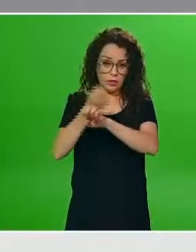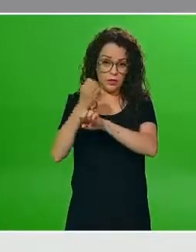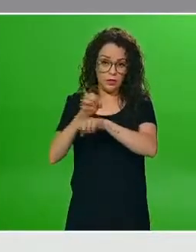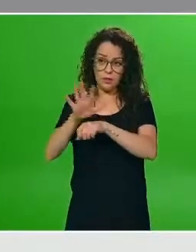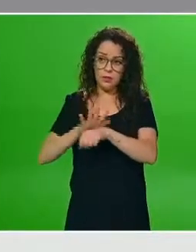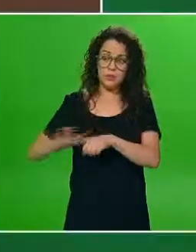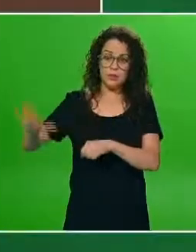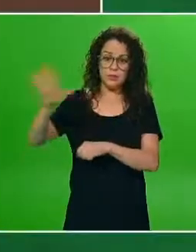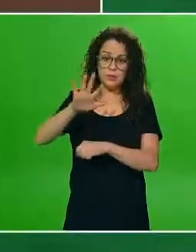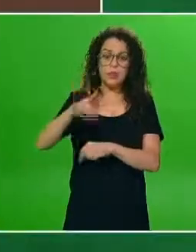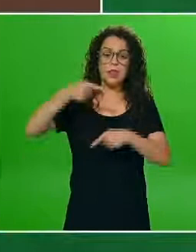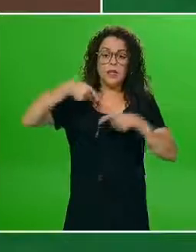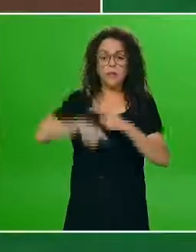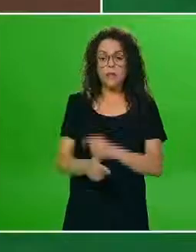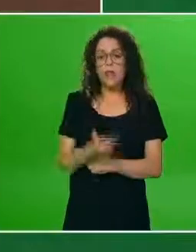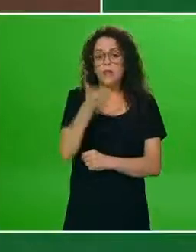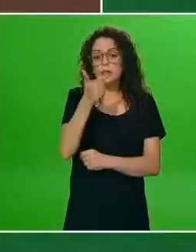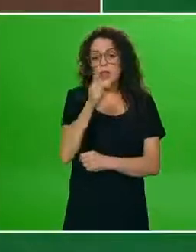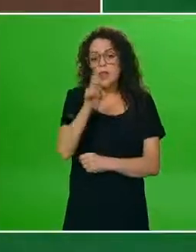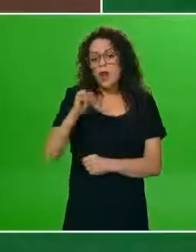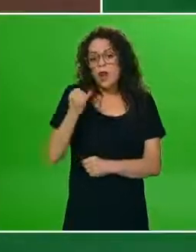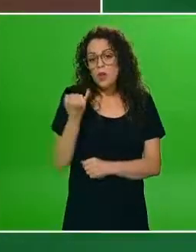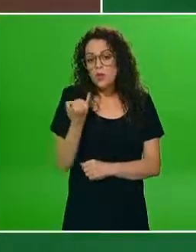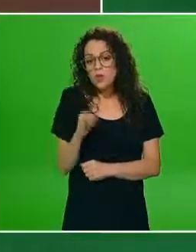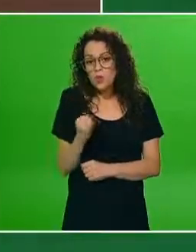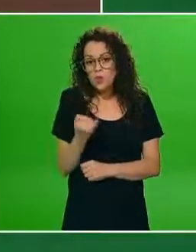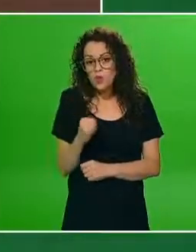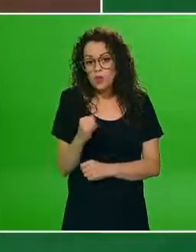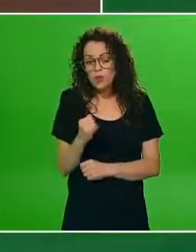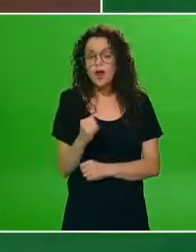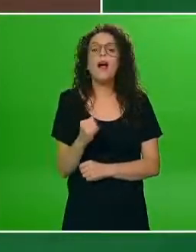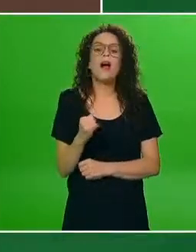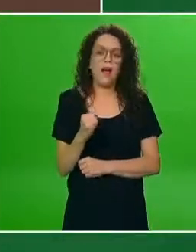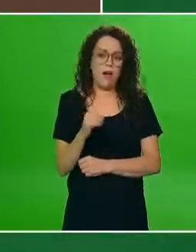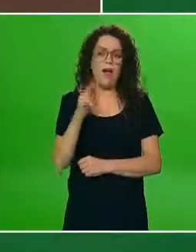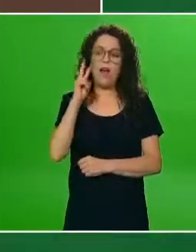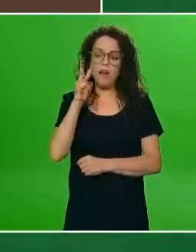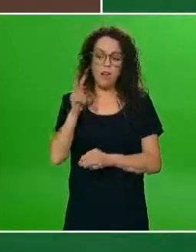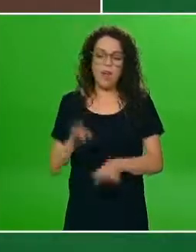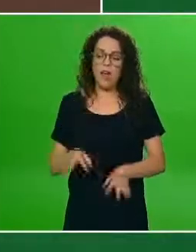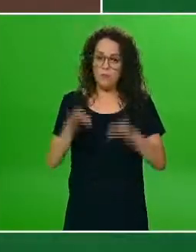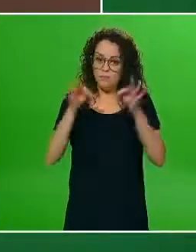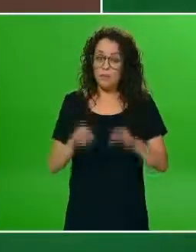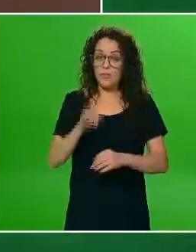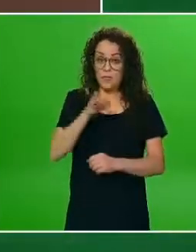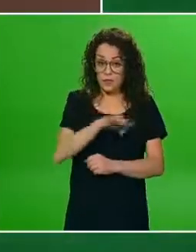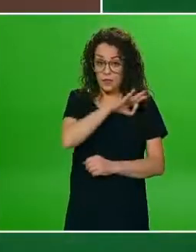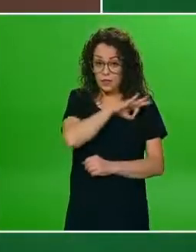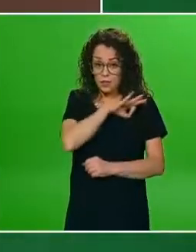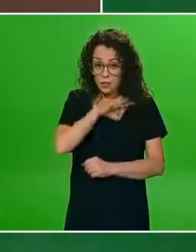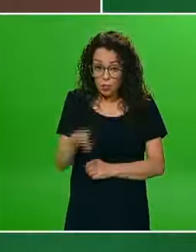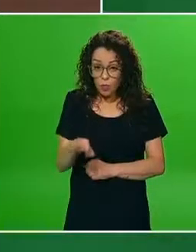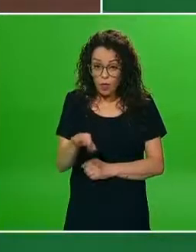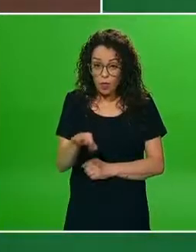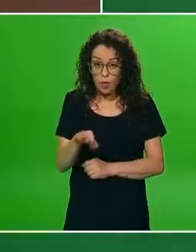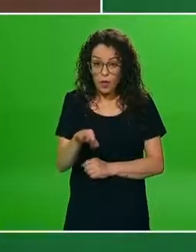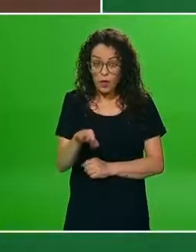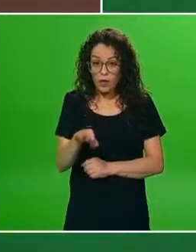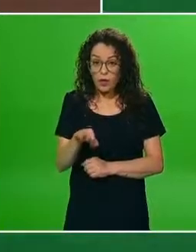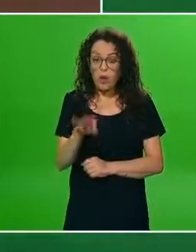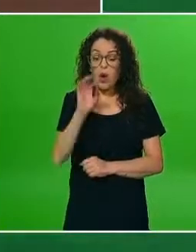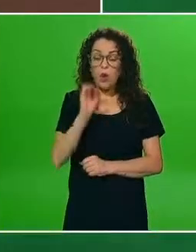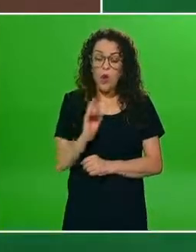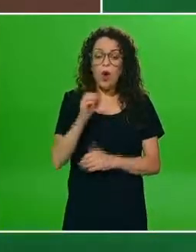el 7 de junio, donde podemos ver exactamente ya en la operación si se pudo realmente seguir los lineamientos o qué